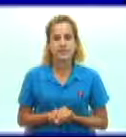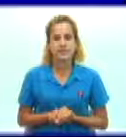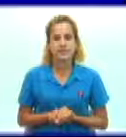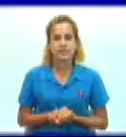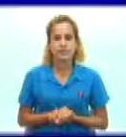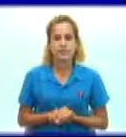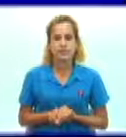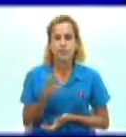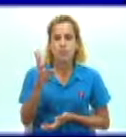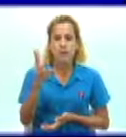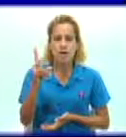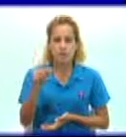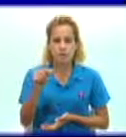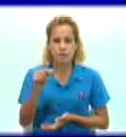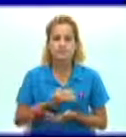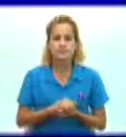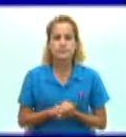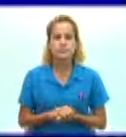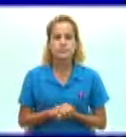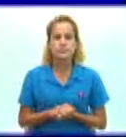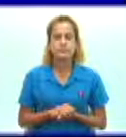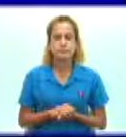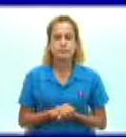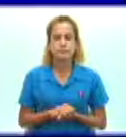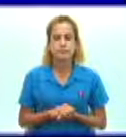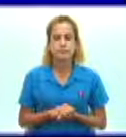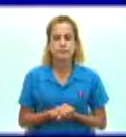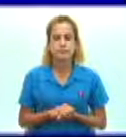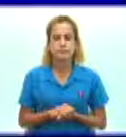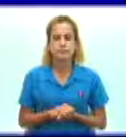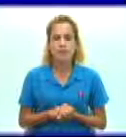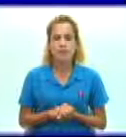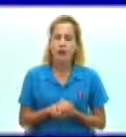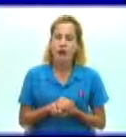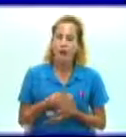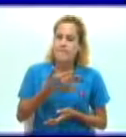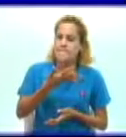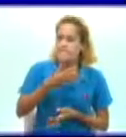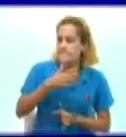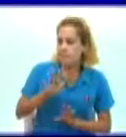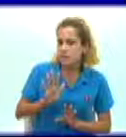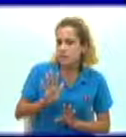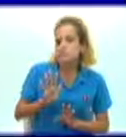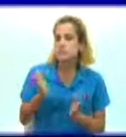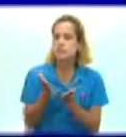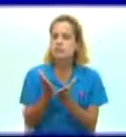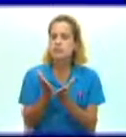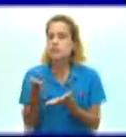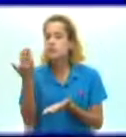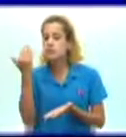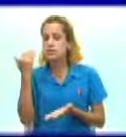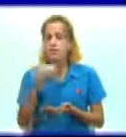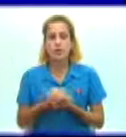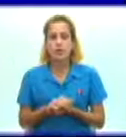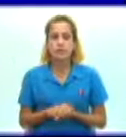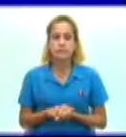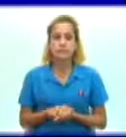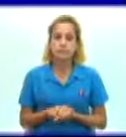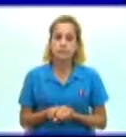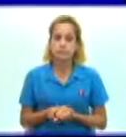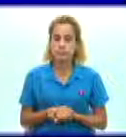ejercicio de numeración, un ejercicio que es muy similar a los del encuentro anterior, pero bueno, que